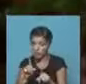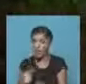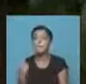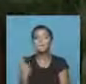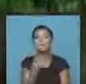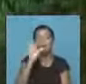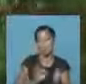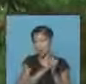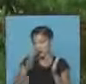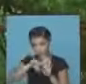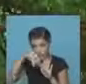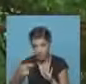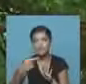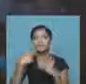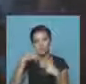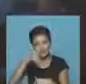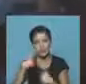un año.